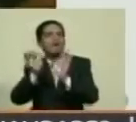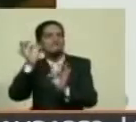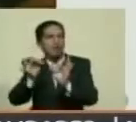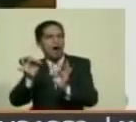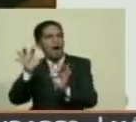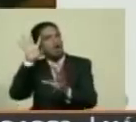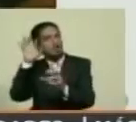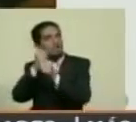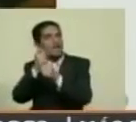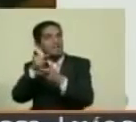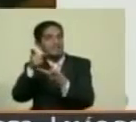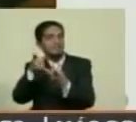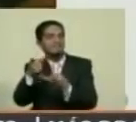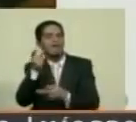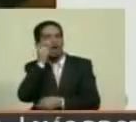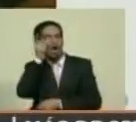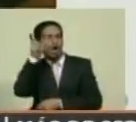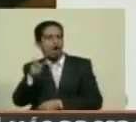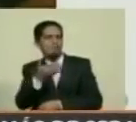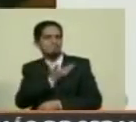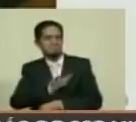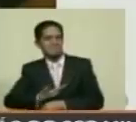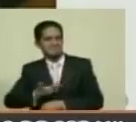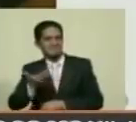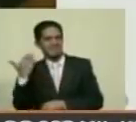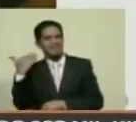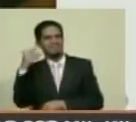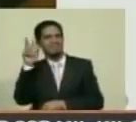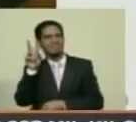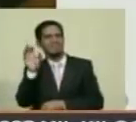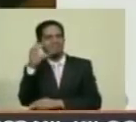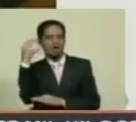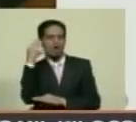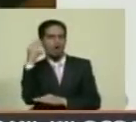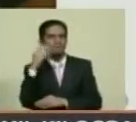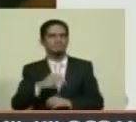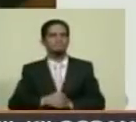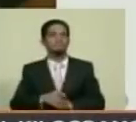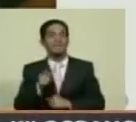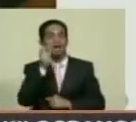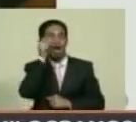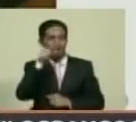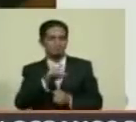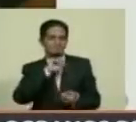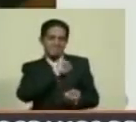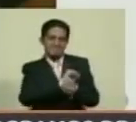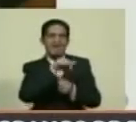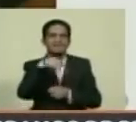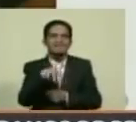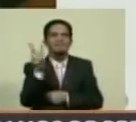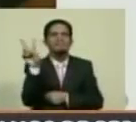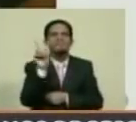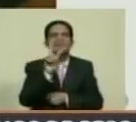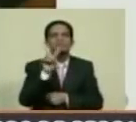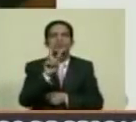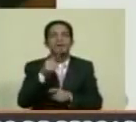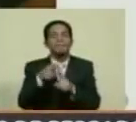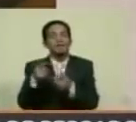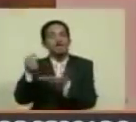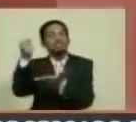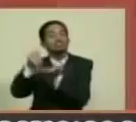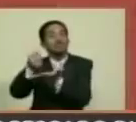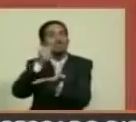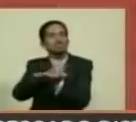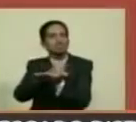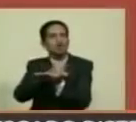señor Álvaro Uribe Vélez. Este señor está detenido en Venezuela, pero su socio, o en todo caso